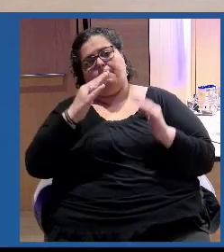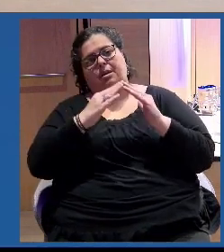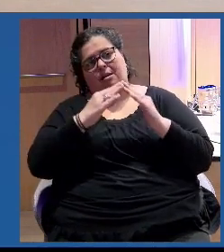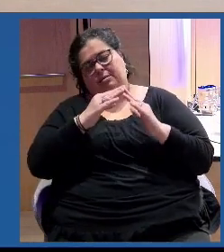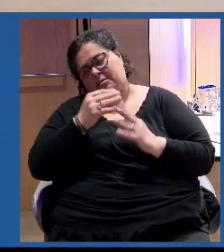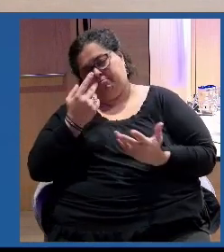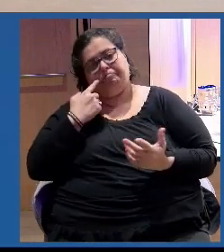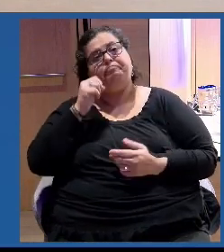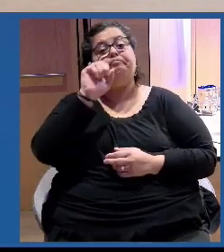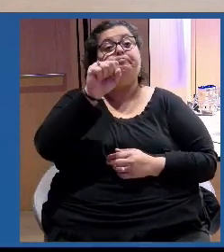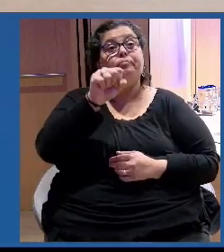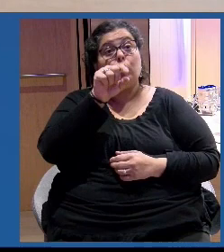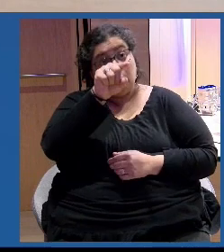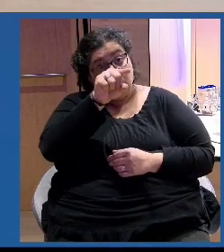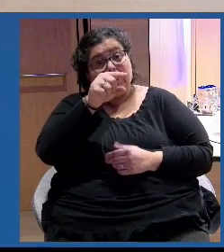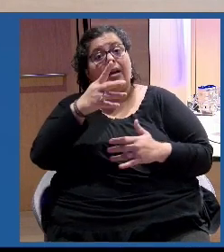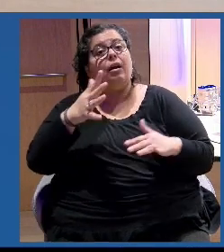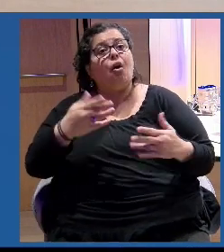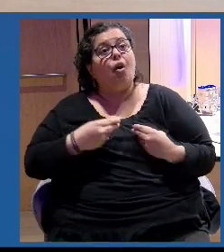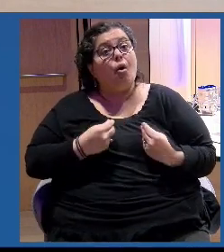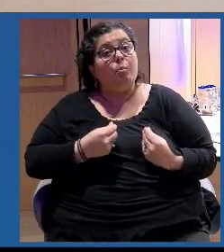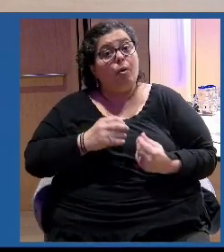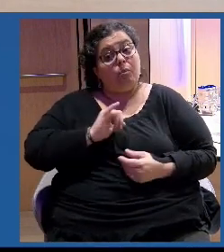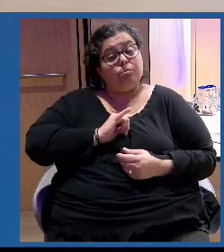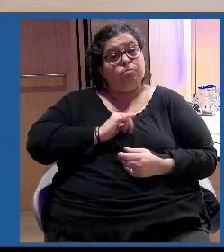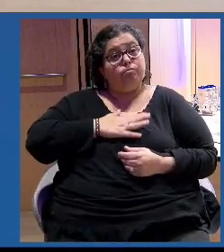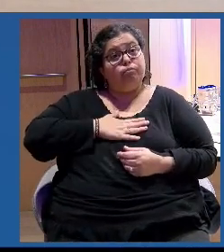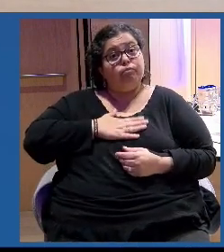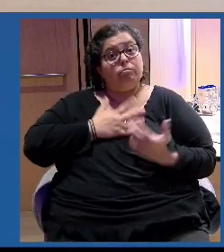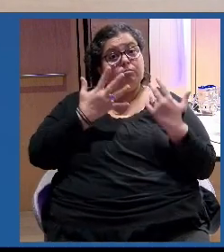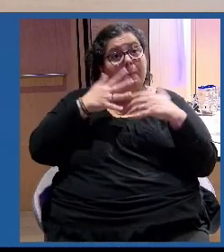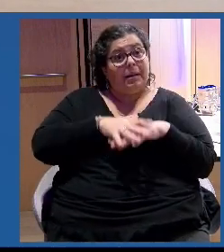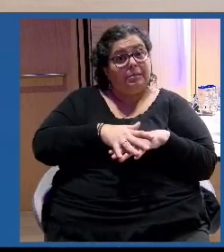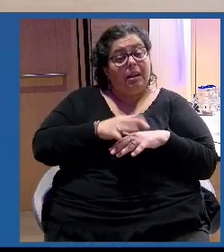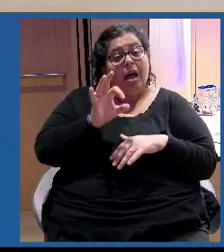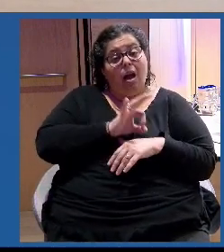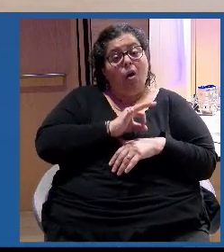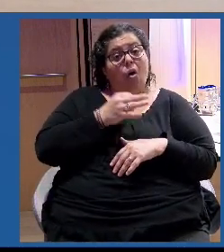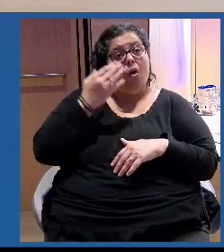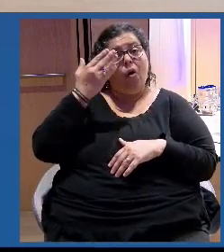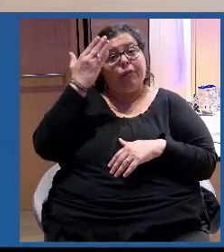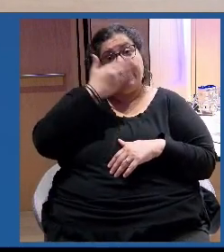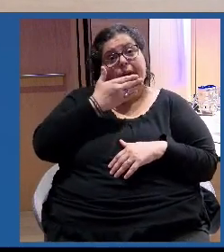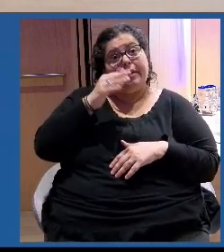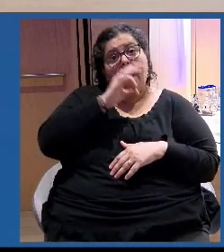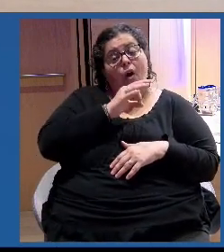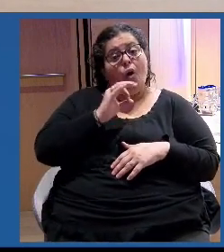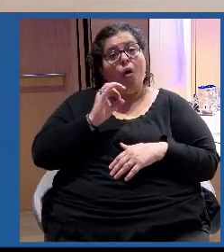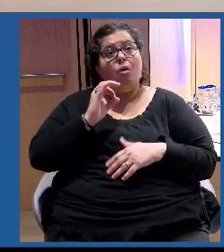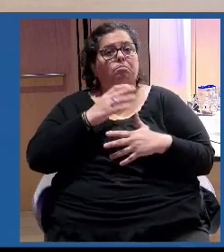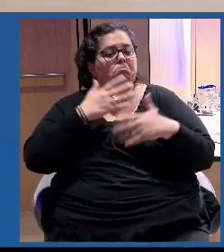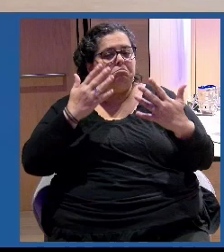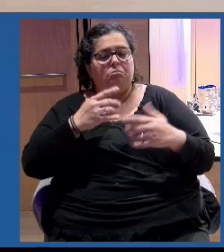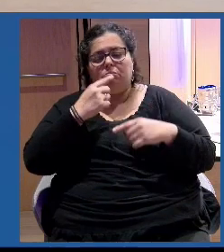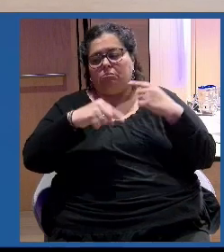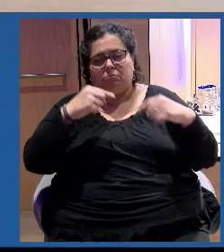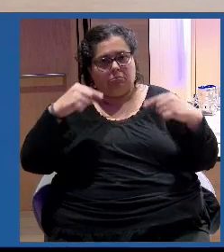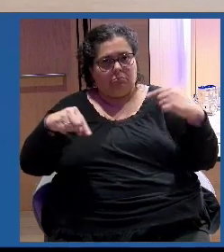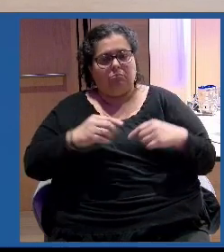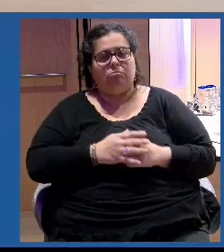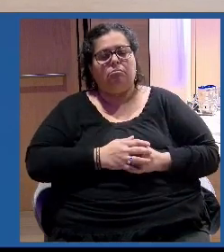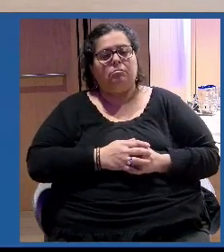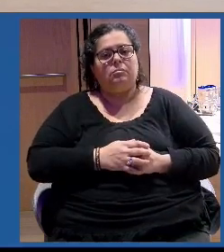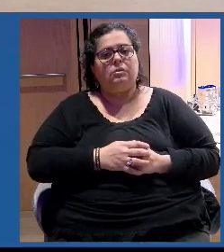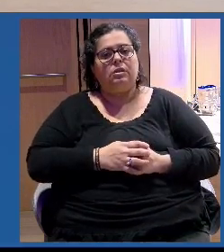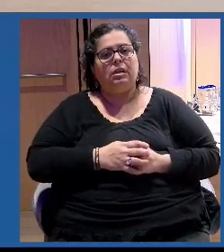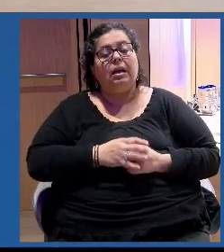Catalina, usted se identifica como mestiza, usted se identifica como negra, afrocolombiana, raizal o palenquera,